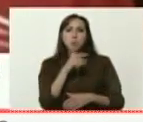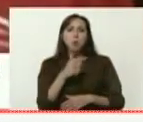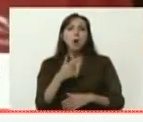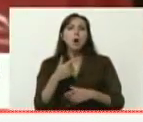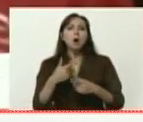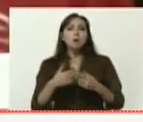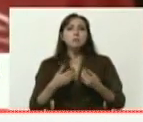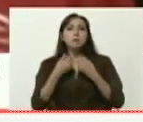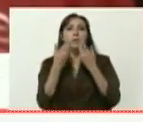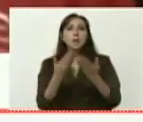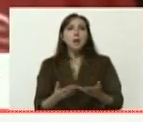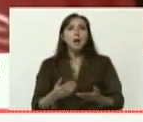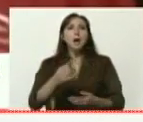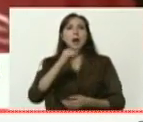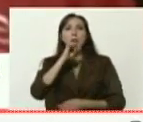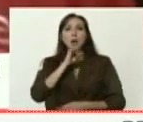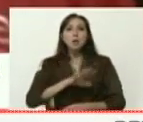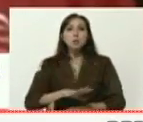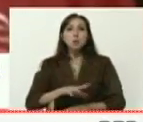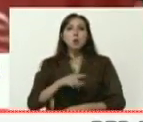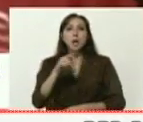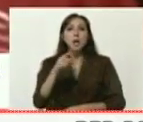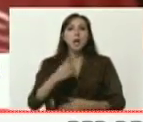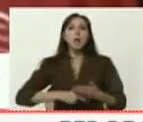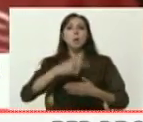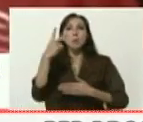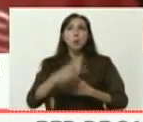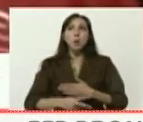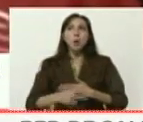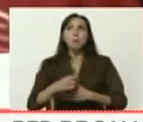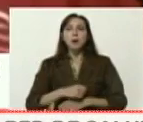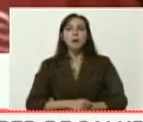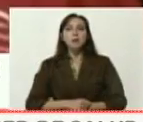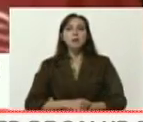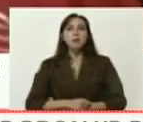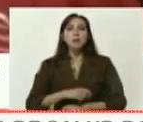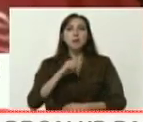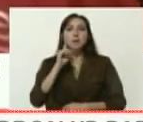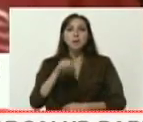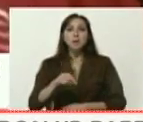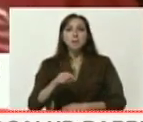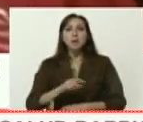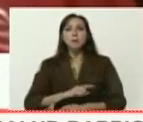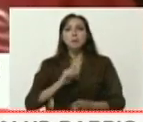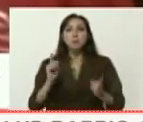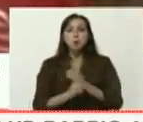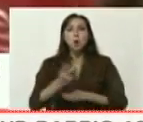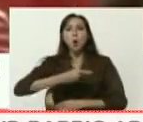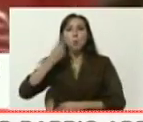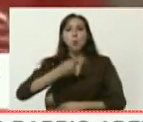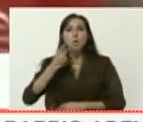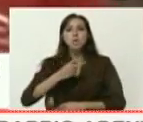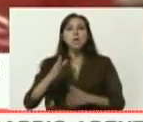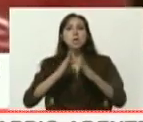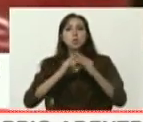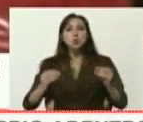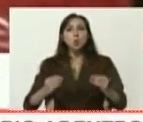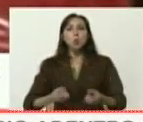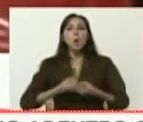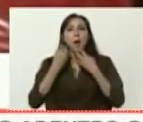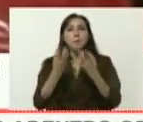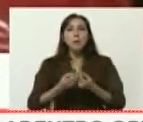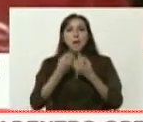historia, el programa, las reivindicaciones sociales y políticas, y que eso se expresara en una